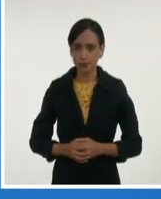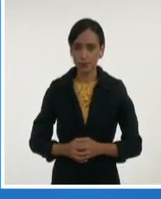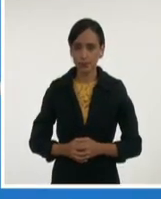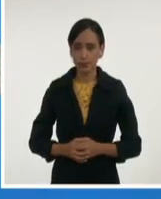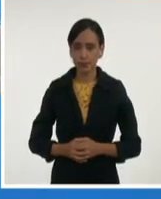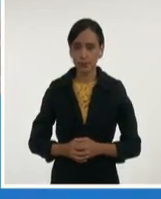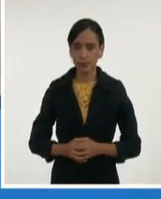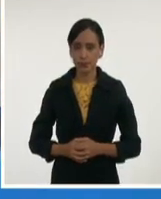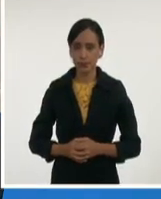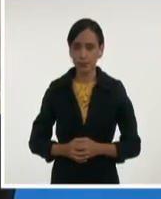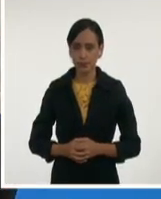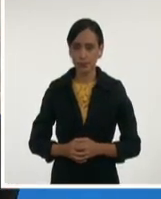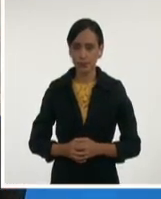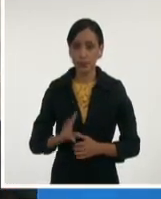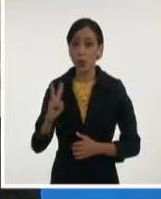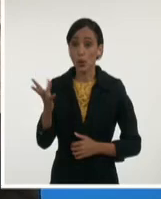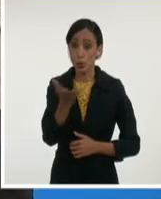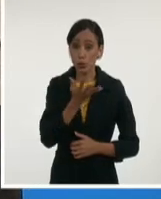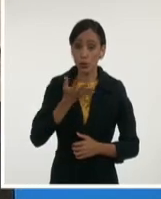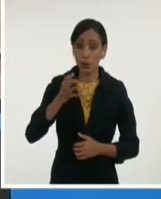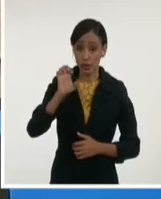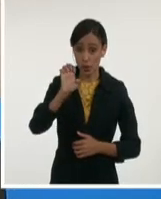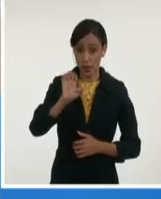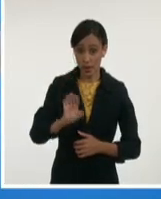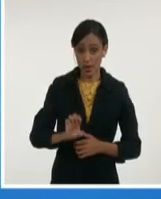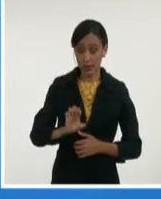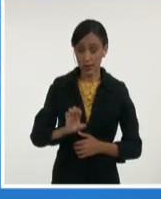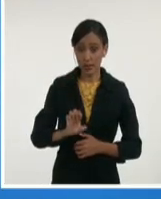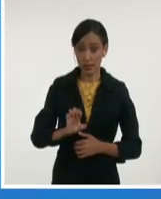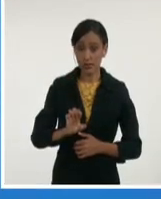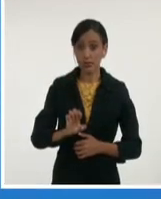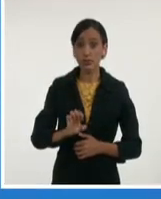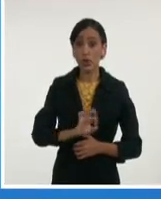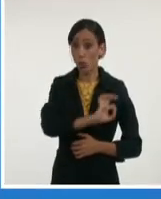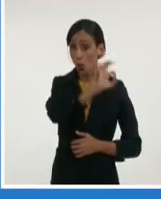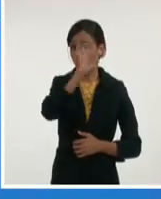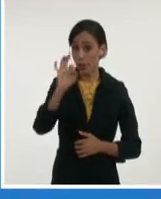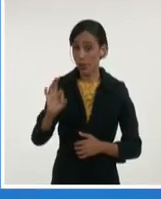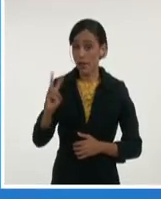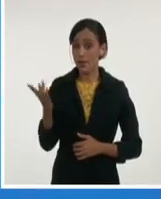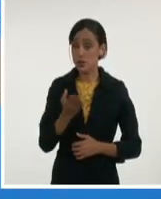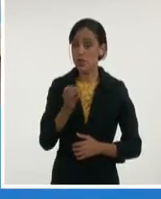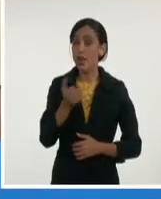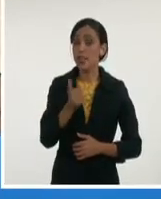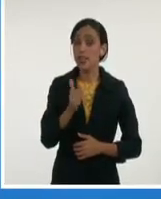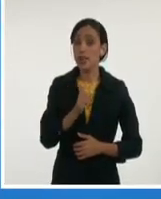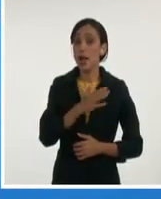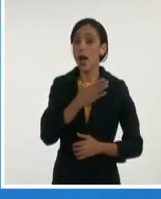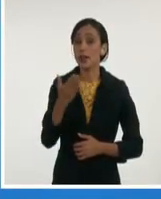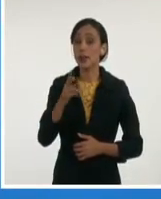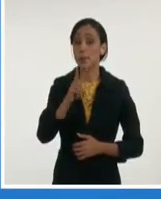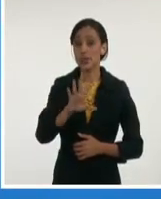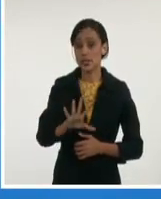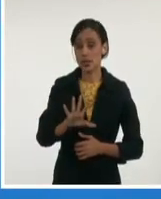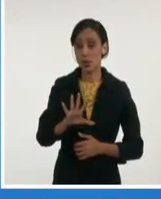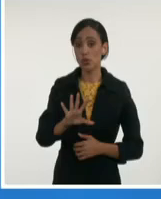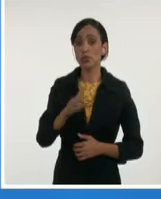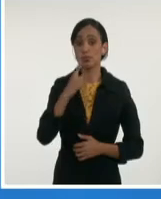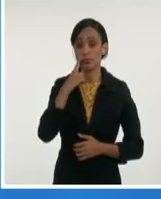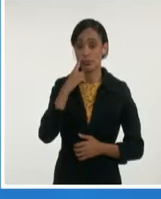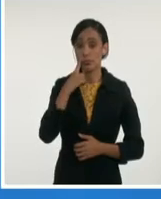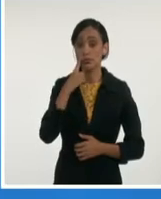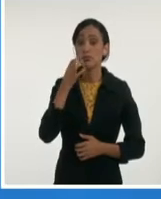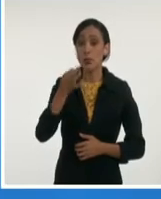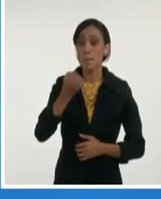bueno vamos a tener vientos del este durante todo el día velocidad entre 10 y 25 kilómetros por hora siempre superiores en